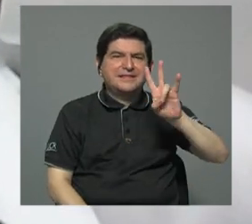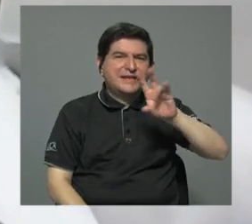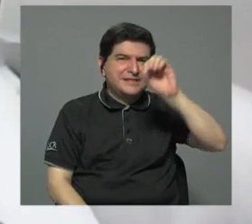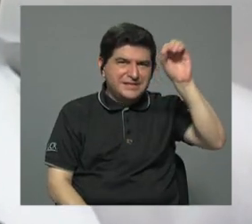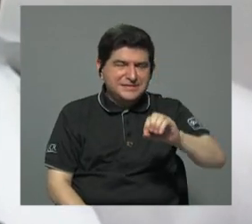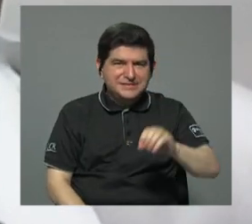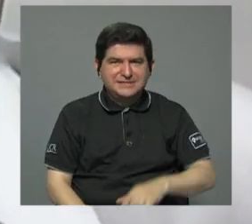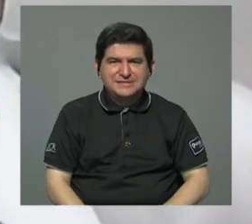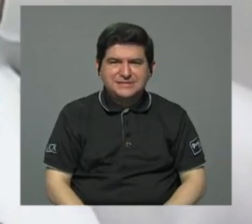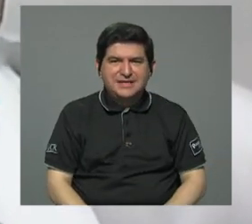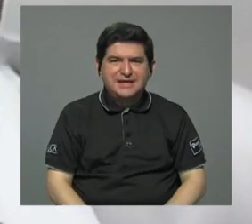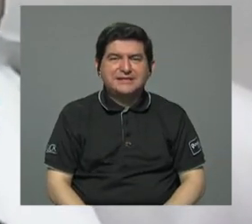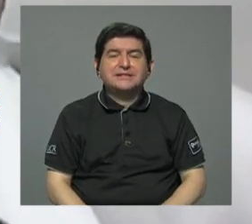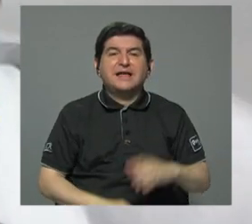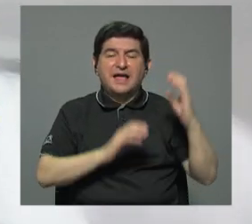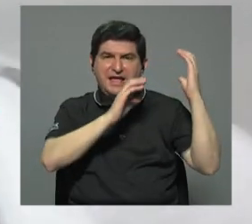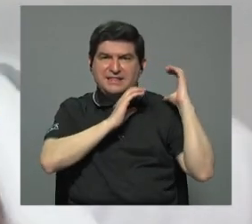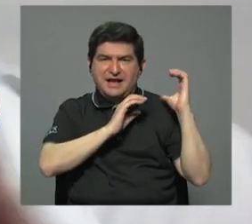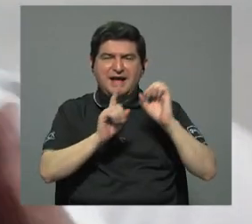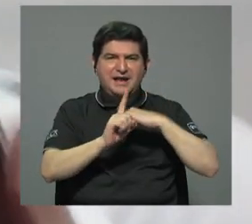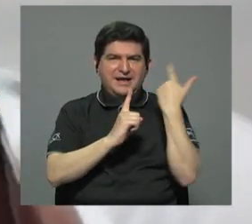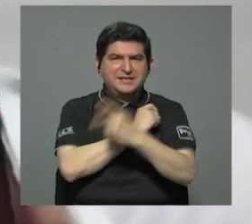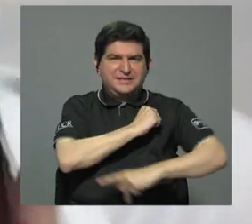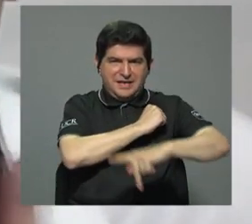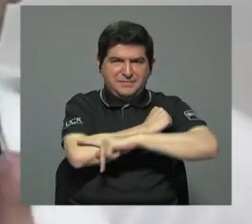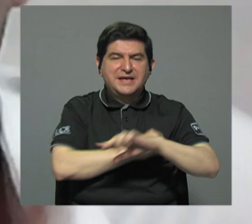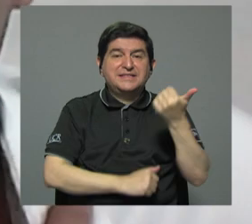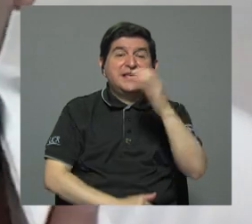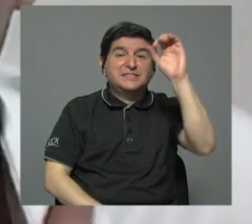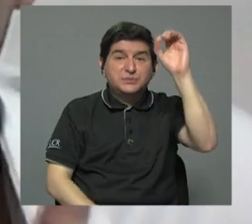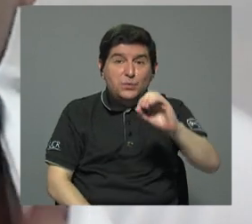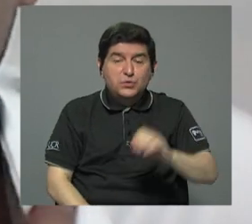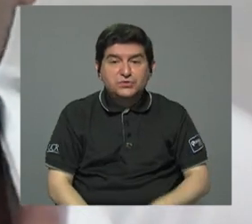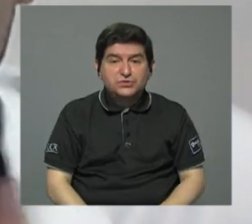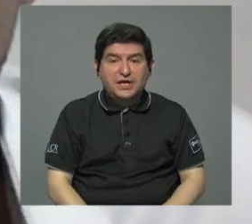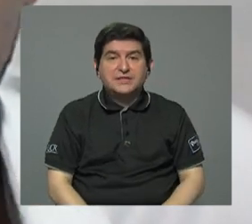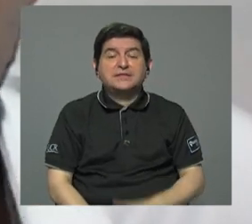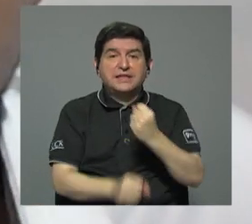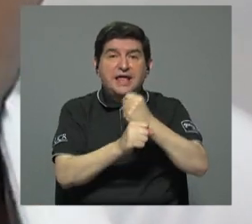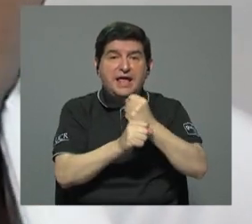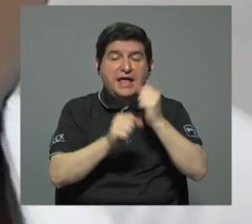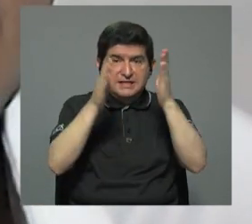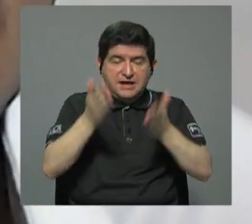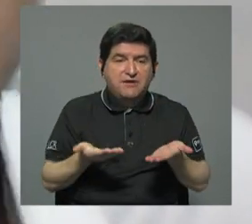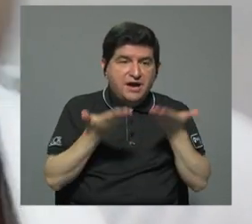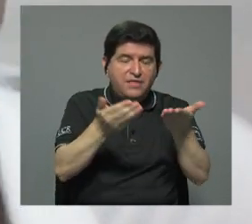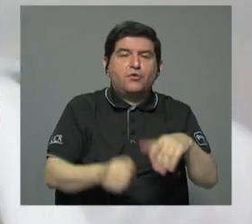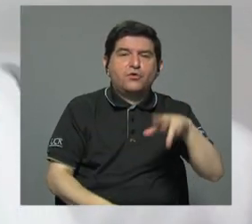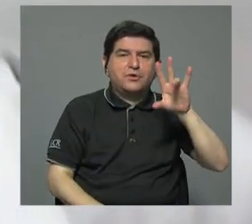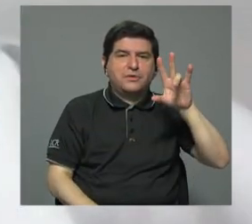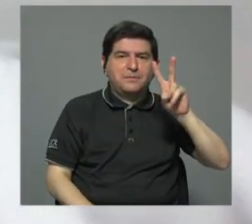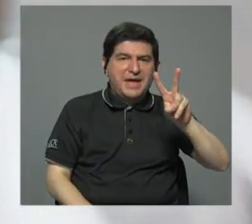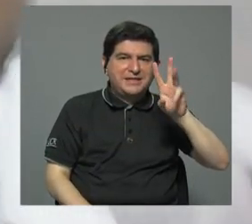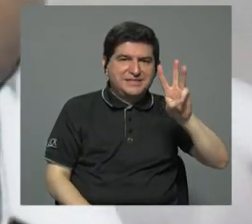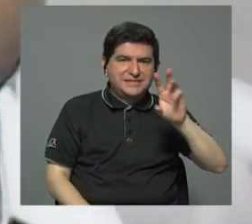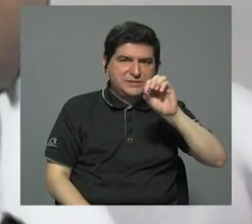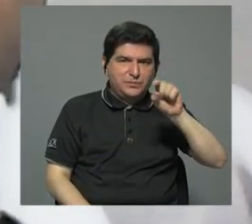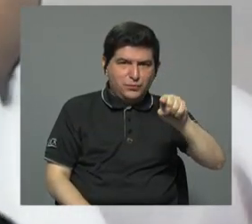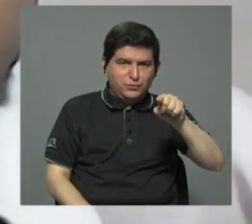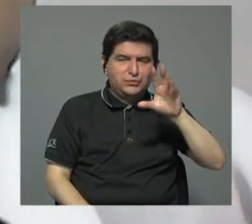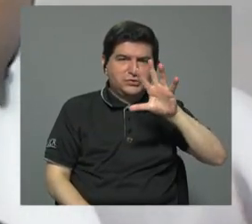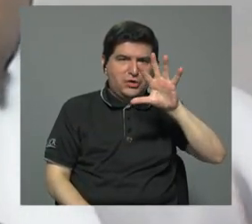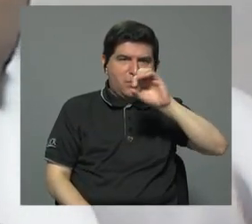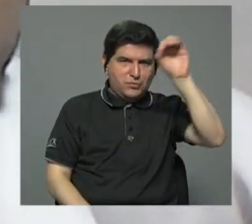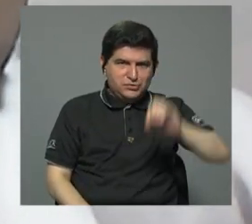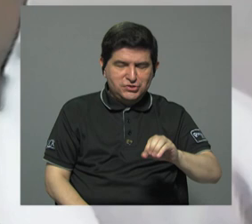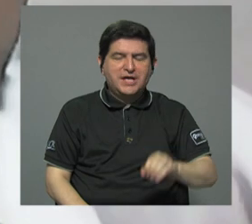37% de manera acumulada son las cargas sociales del país, un 10% se lo quitan a los trabajadores y un 26.5%